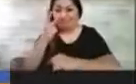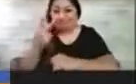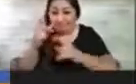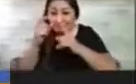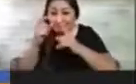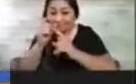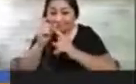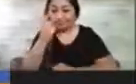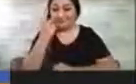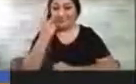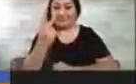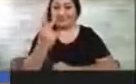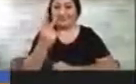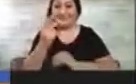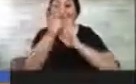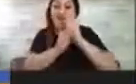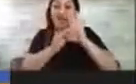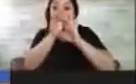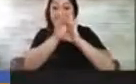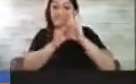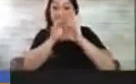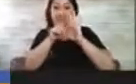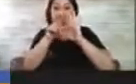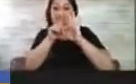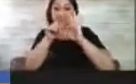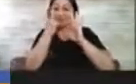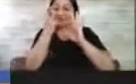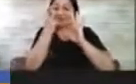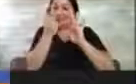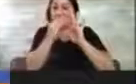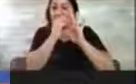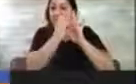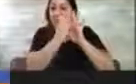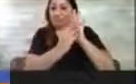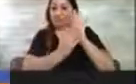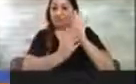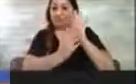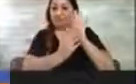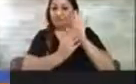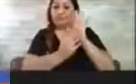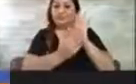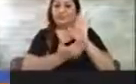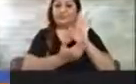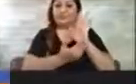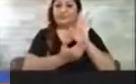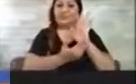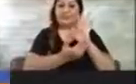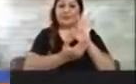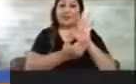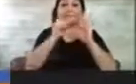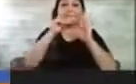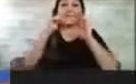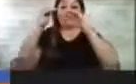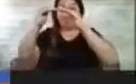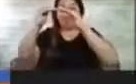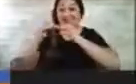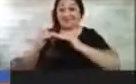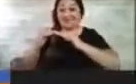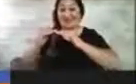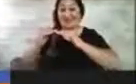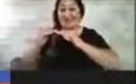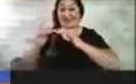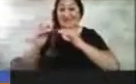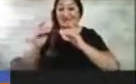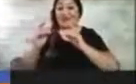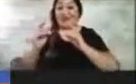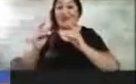De hecho, en Facebook ni siquiera se ve lo que pone. Y, sin embargo, en el de abajo, que es amarillo sobre